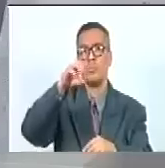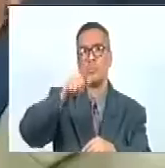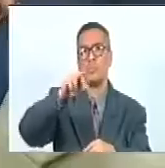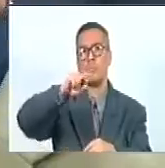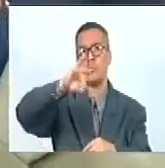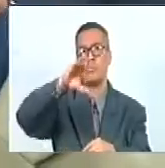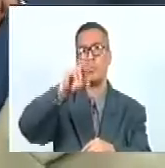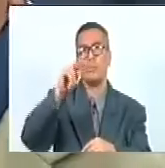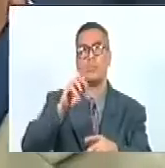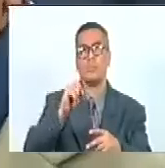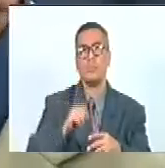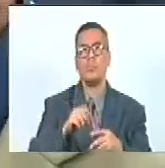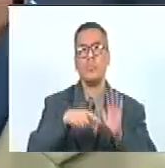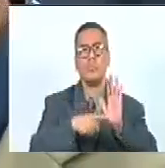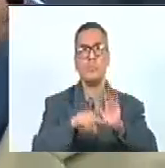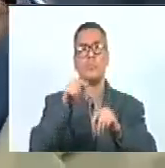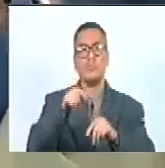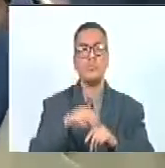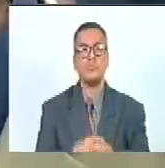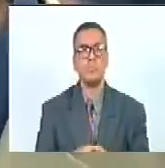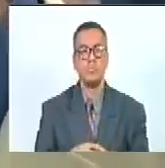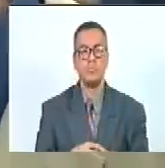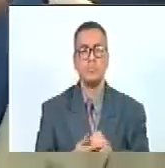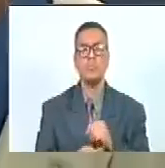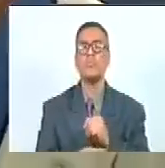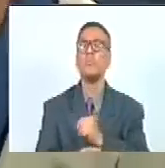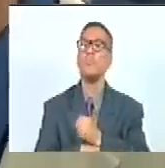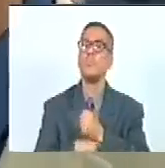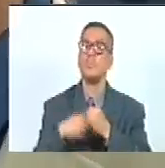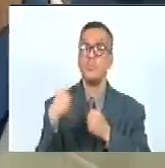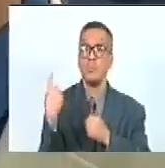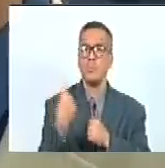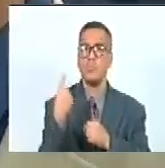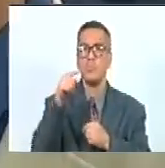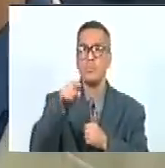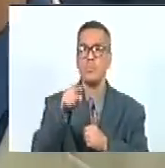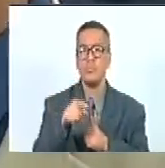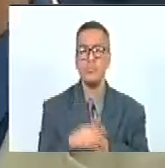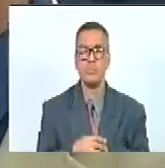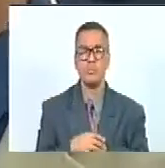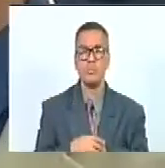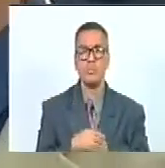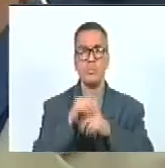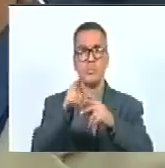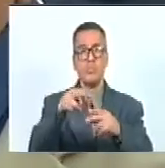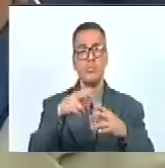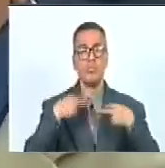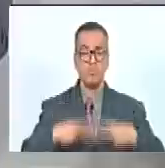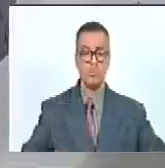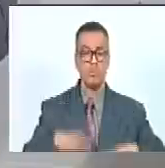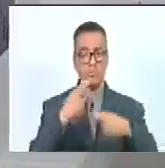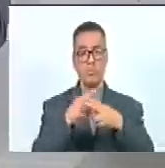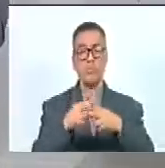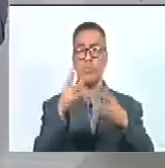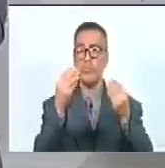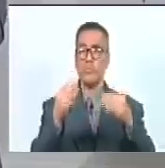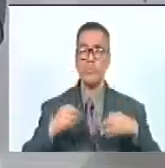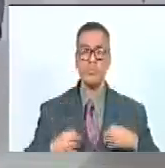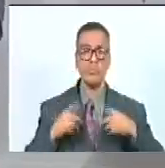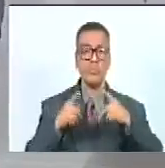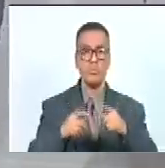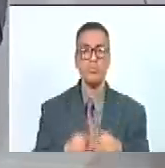conocido en el Frente Oriental. No solamente su vida estuvo en peligro en muchísimas